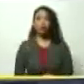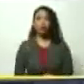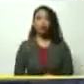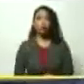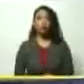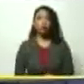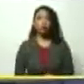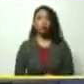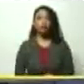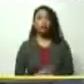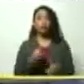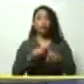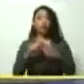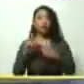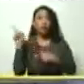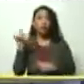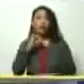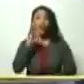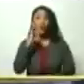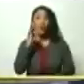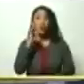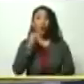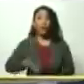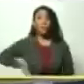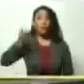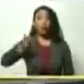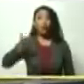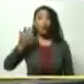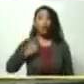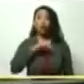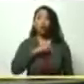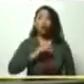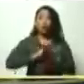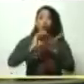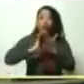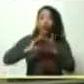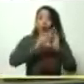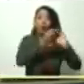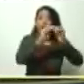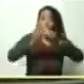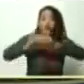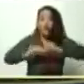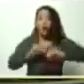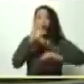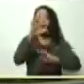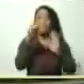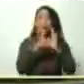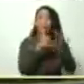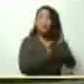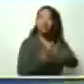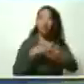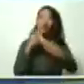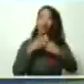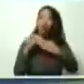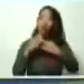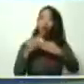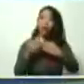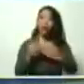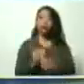entonces es un dato muy importante estamos recuperando 3 mil millones de dólares